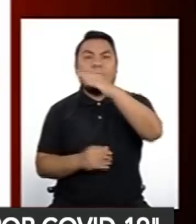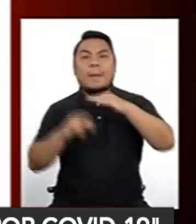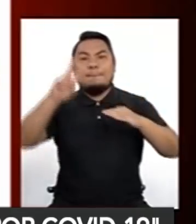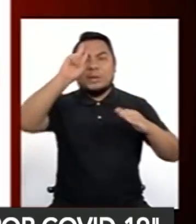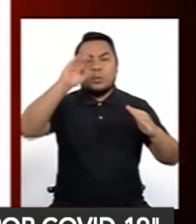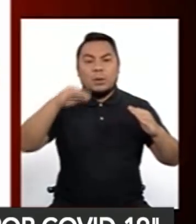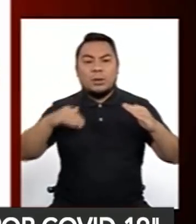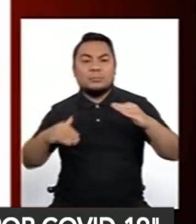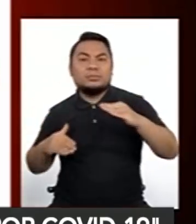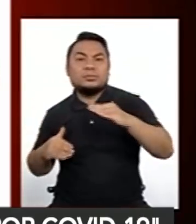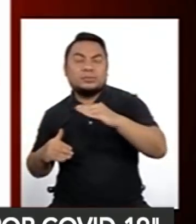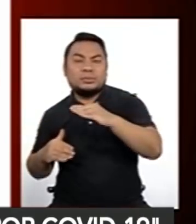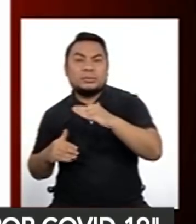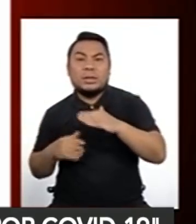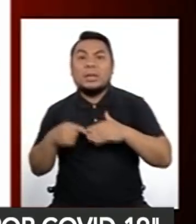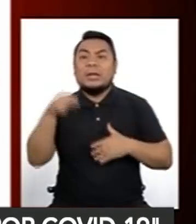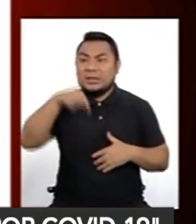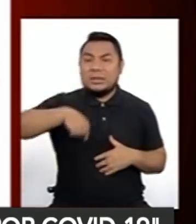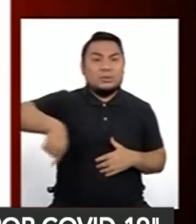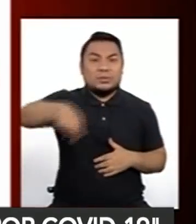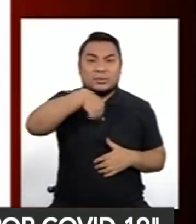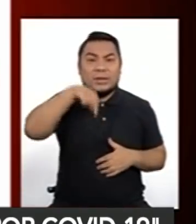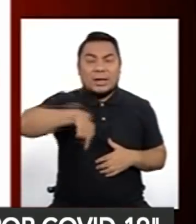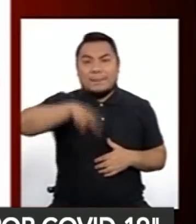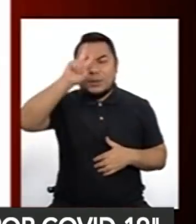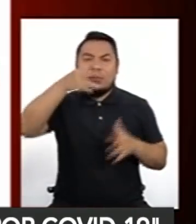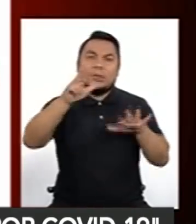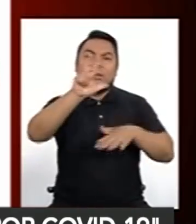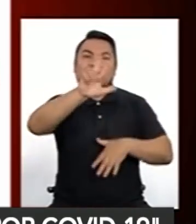casos de infectados, estamos contando